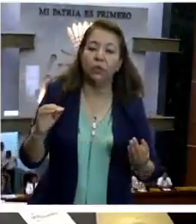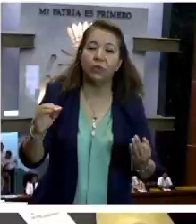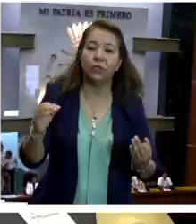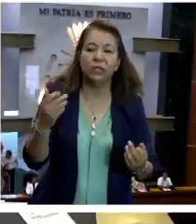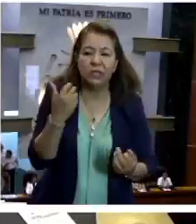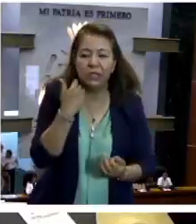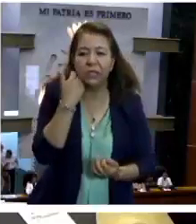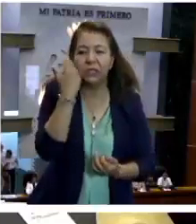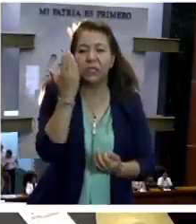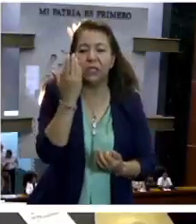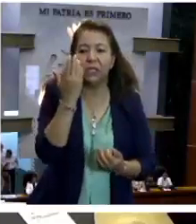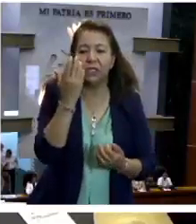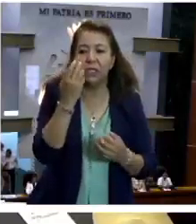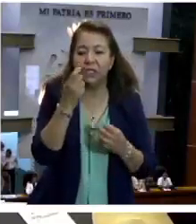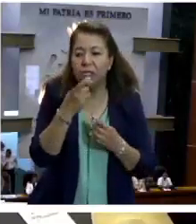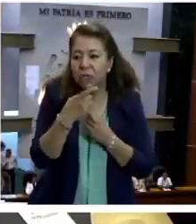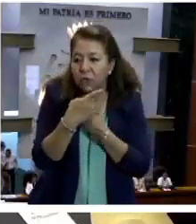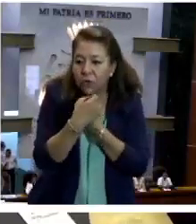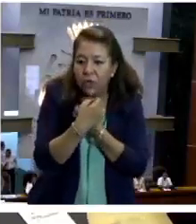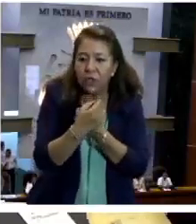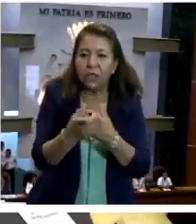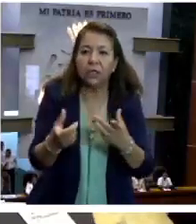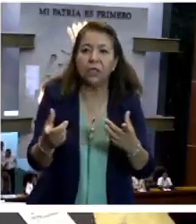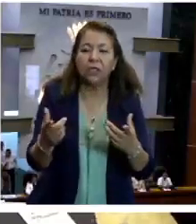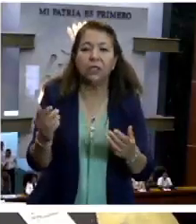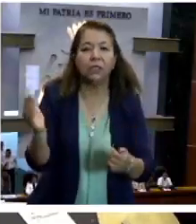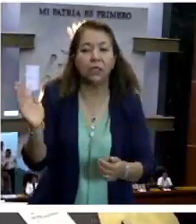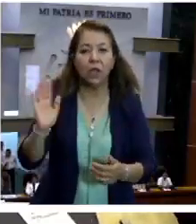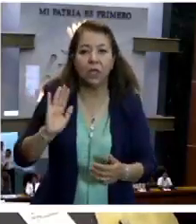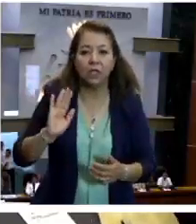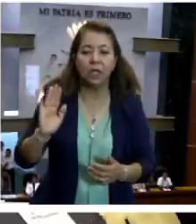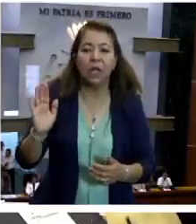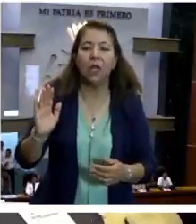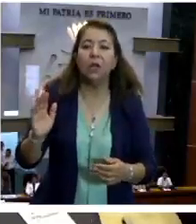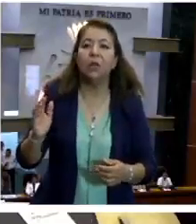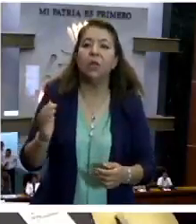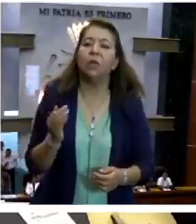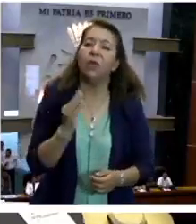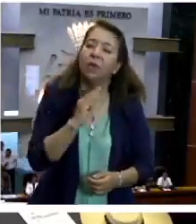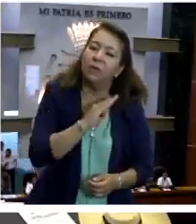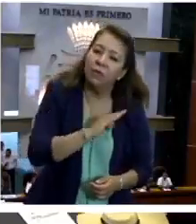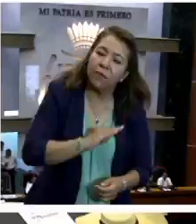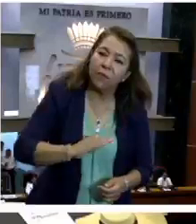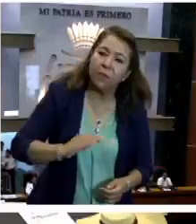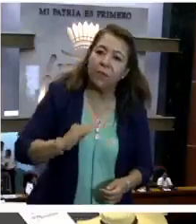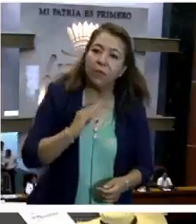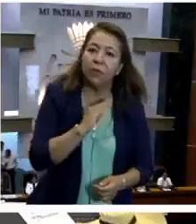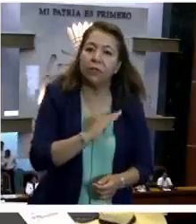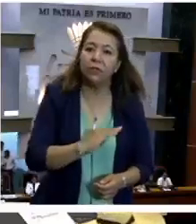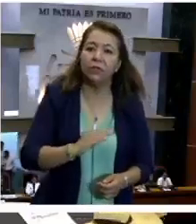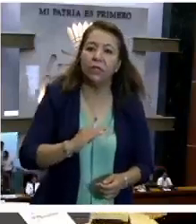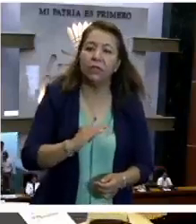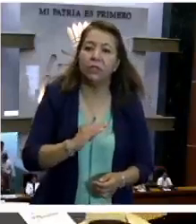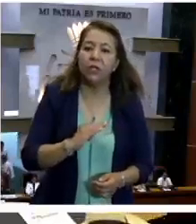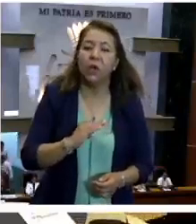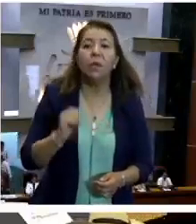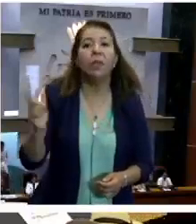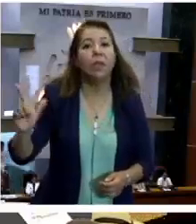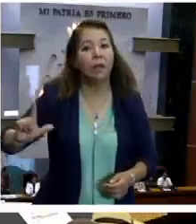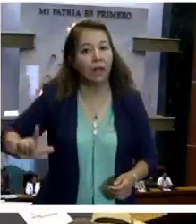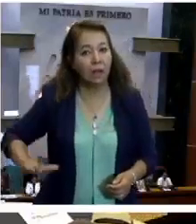los niños, el saludo y la felicitación de parte de nuestra